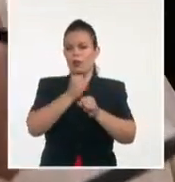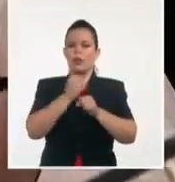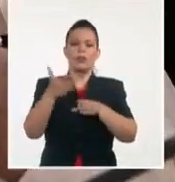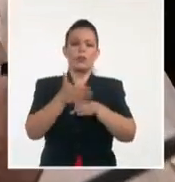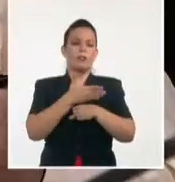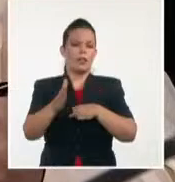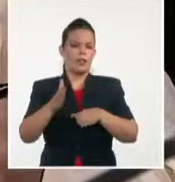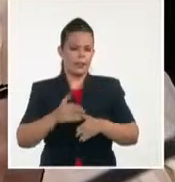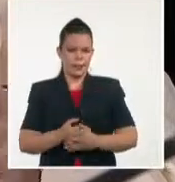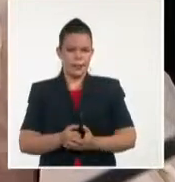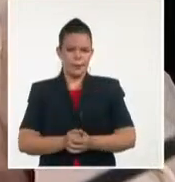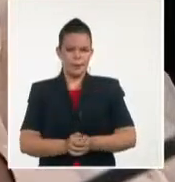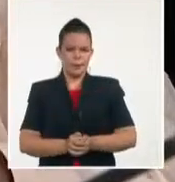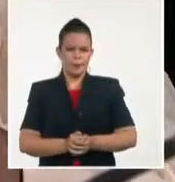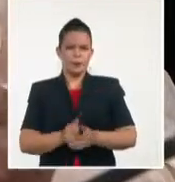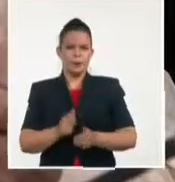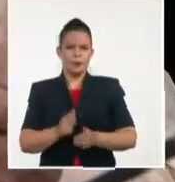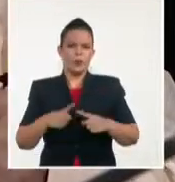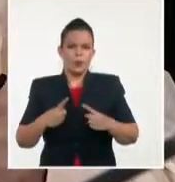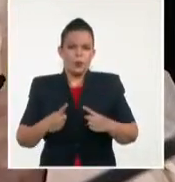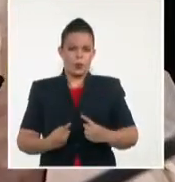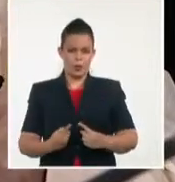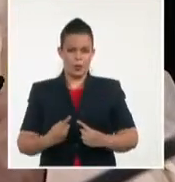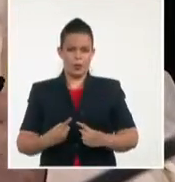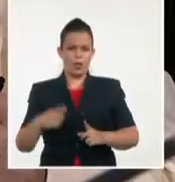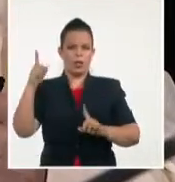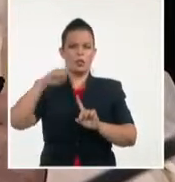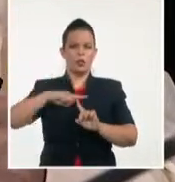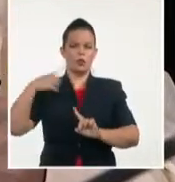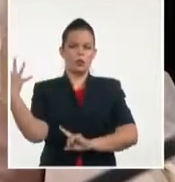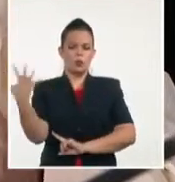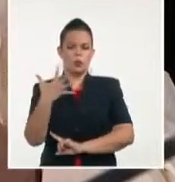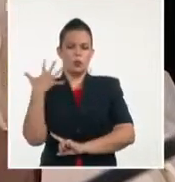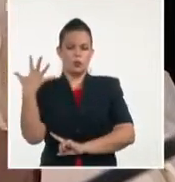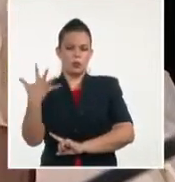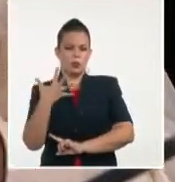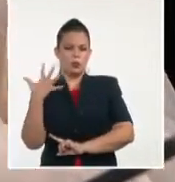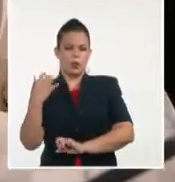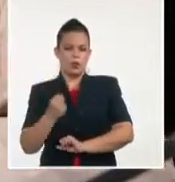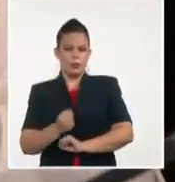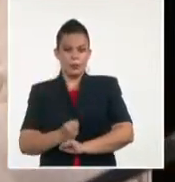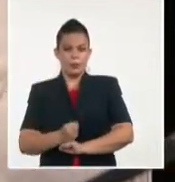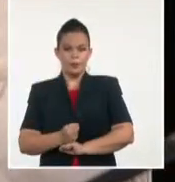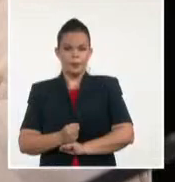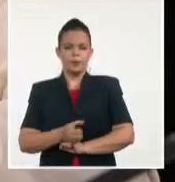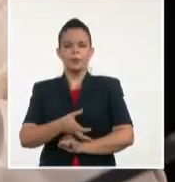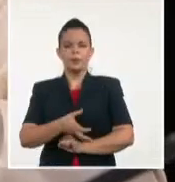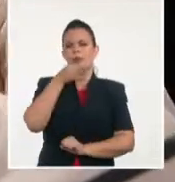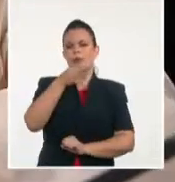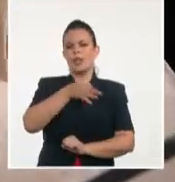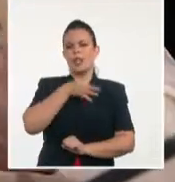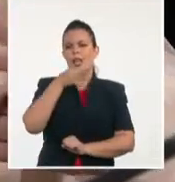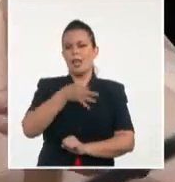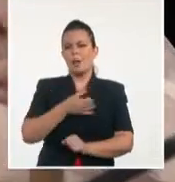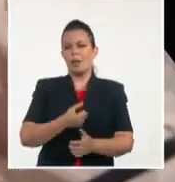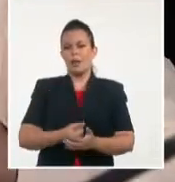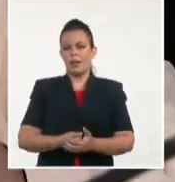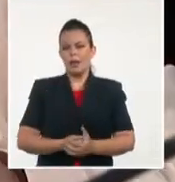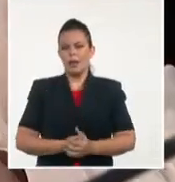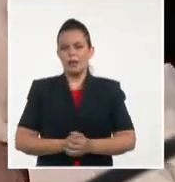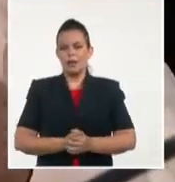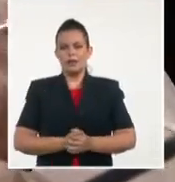además también ha sido una tormenta tropical, un ciclón tropical, como se ha explicado acá, que prácticamente ha